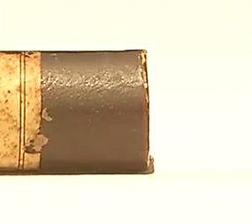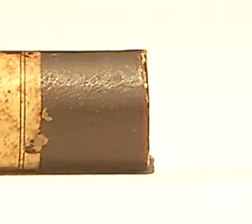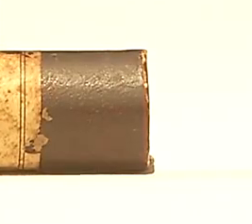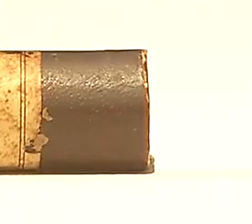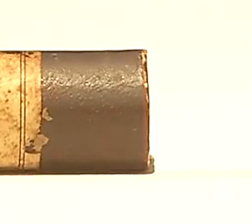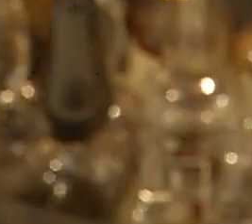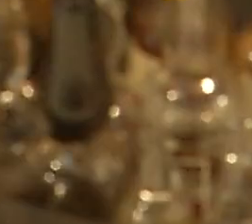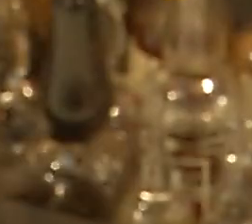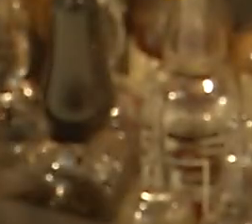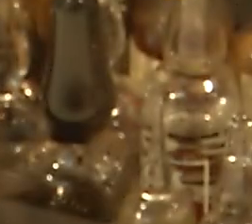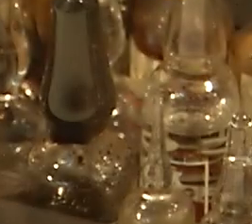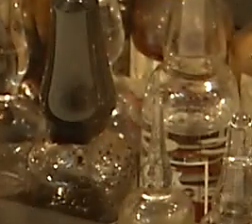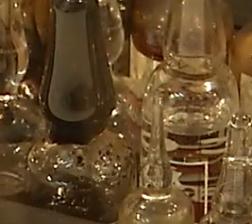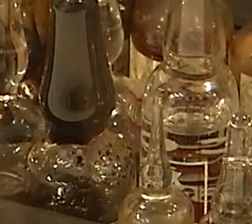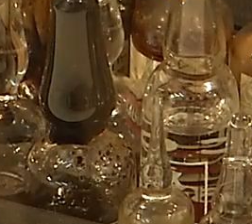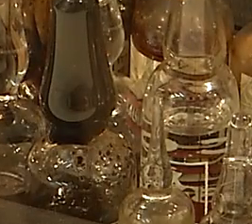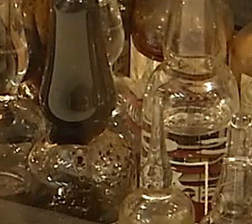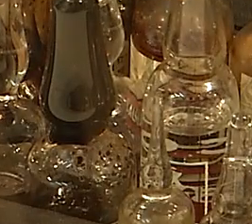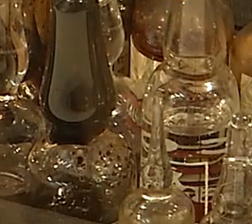¡Gracias!